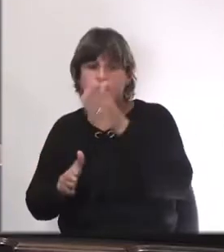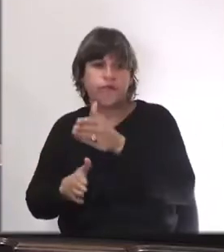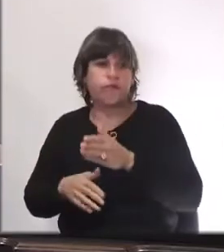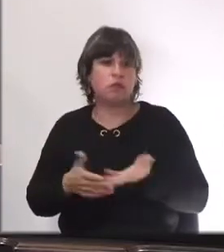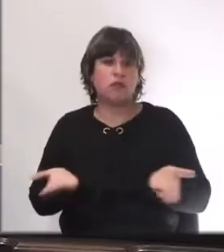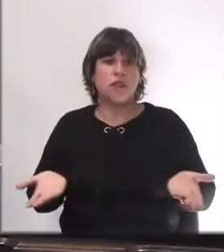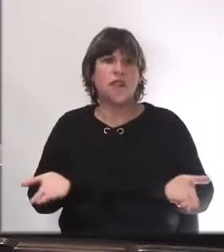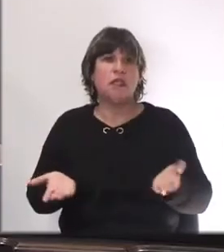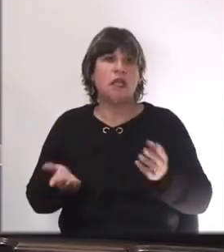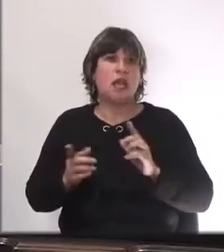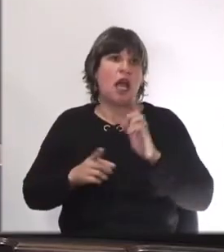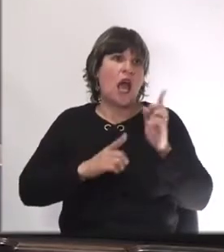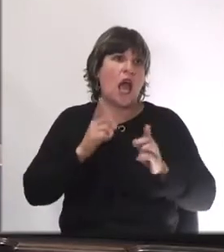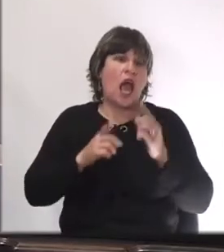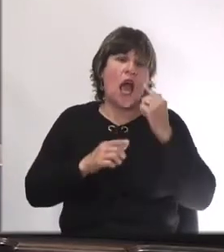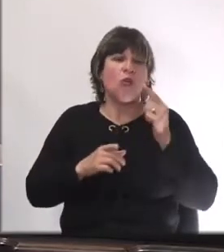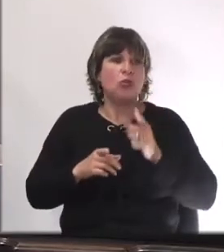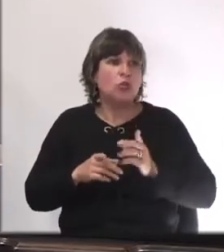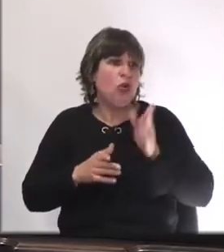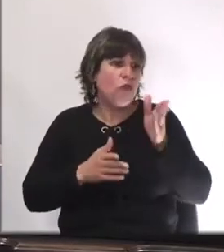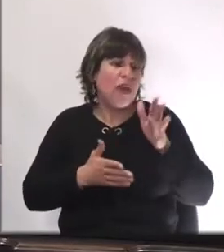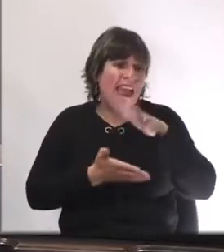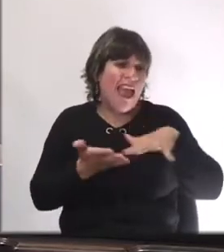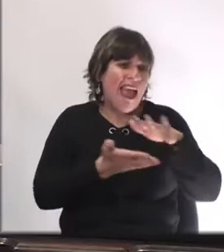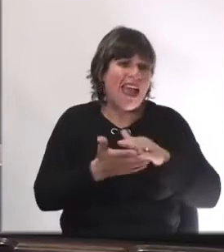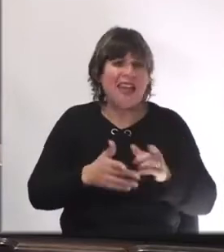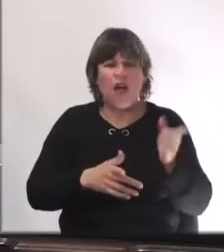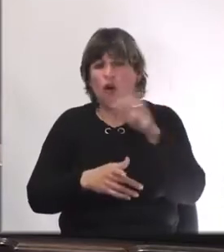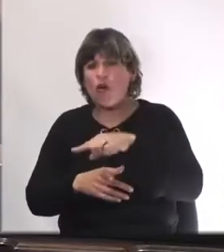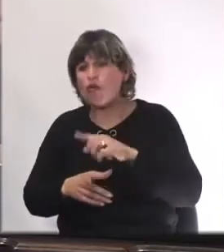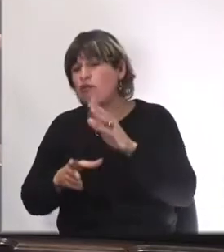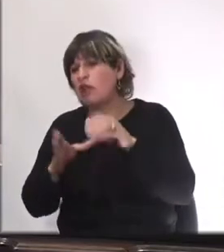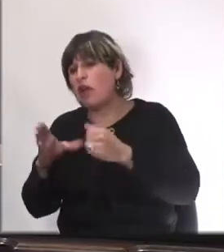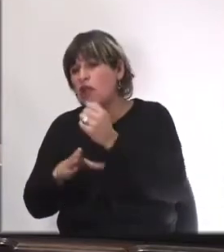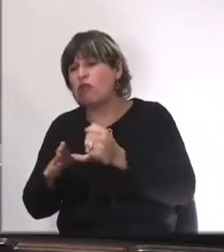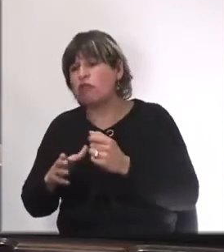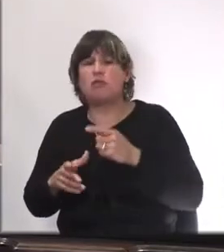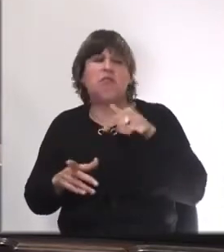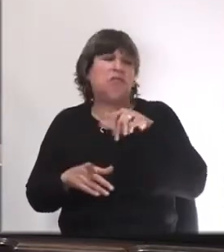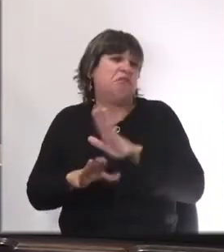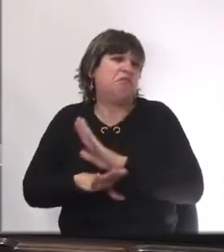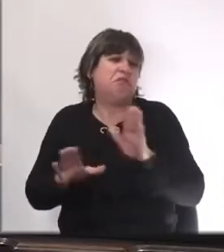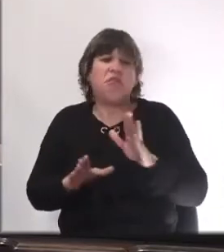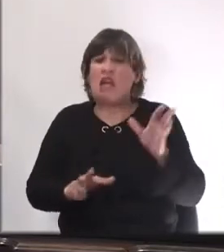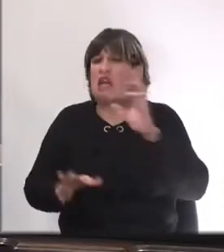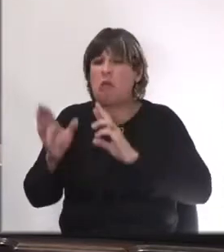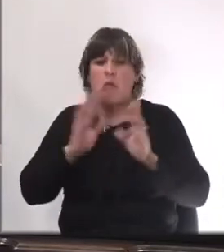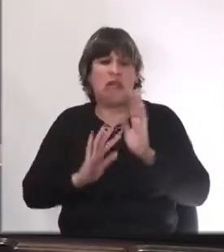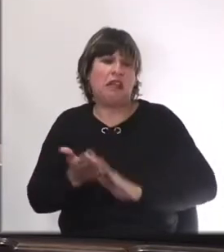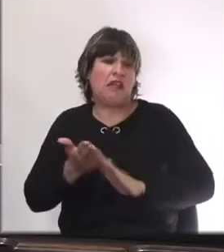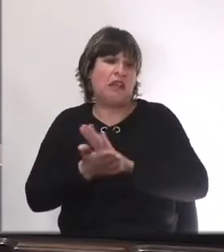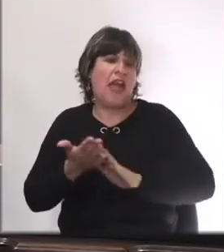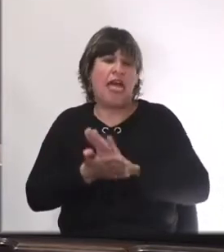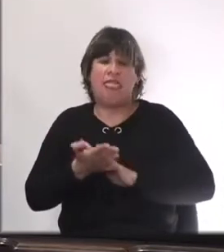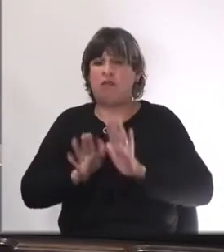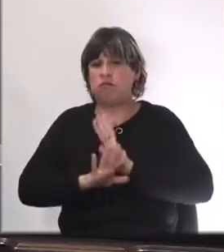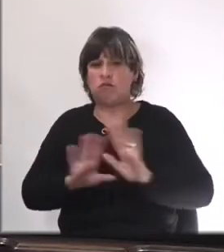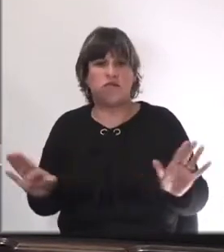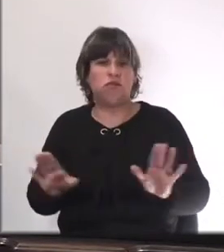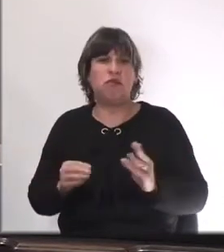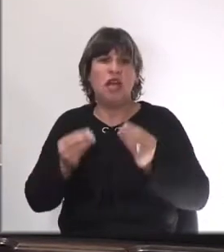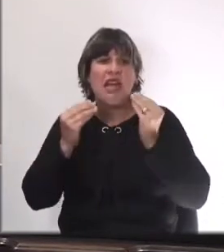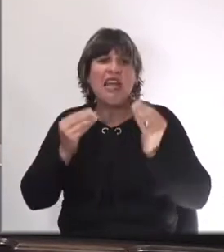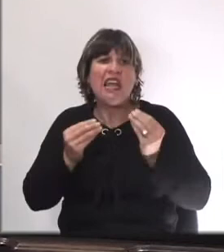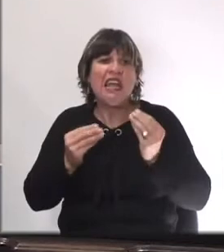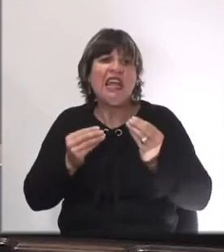alguno encaró para el área, centro a la olla, no lográbamos respuesta. O sea, ningún organismo nos lograba decir en qué